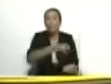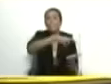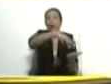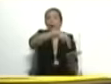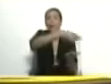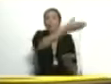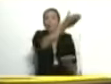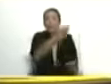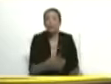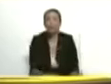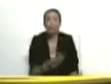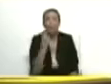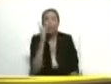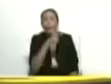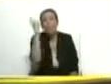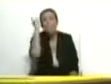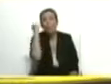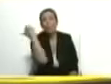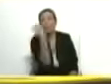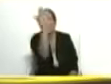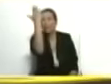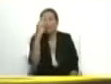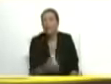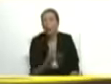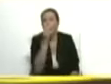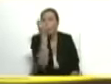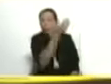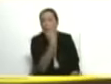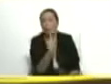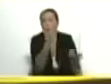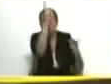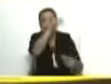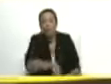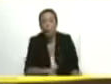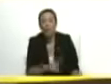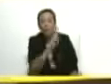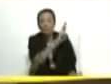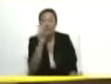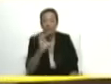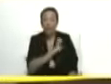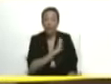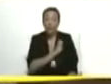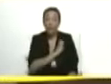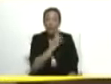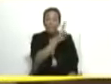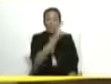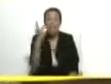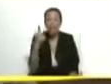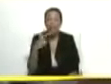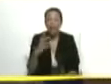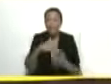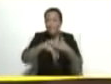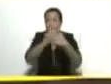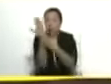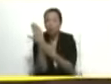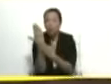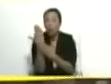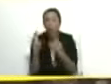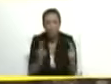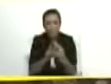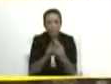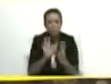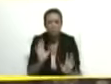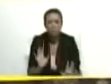Imbécil como él solo, como me dijo Diosdado cuando se reunió con él el 22 de enero, 23 de enero en la madrugada, y después nos vimos.